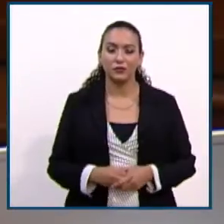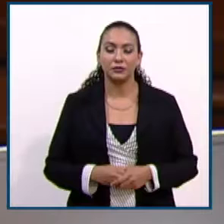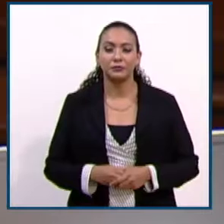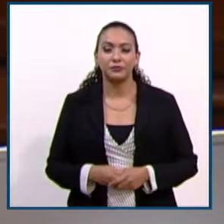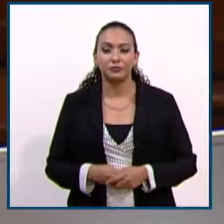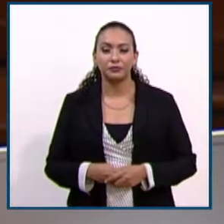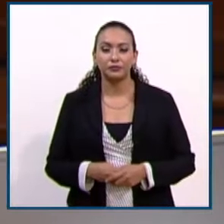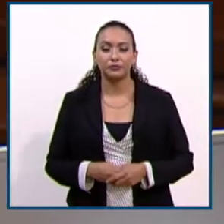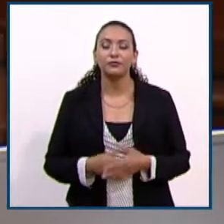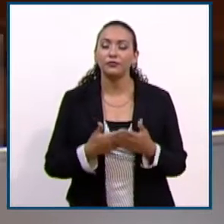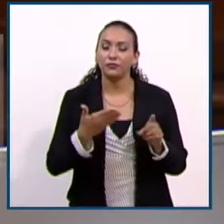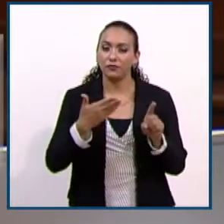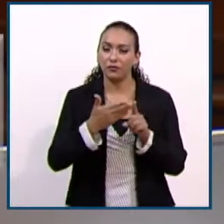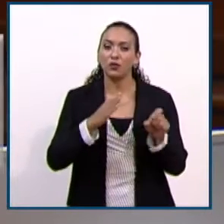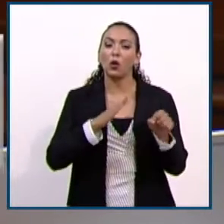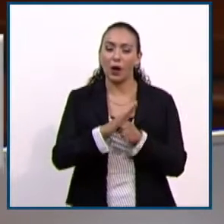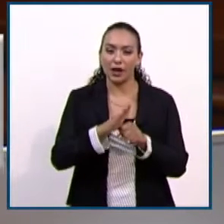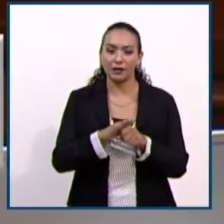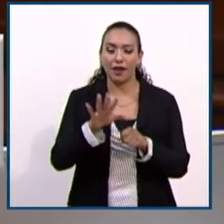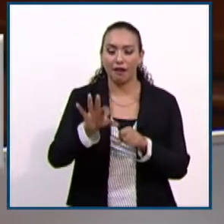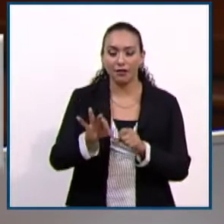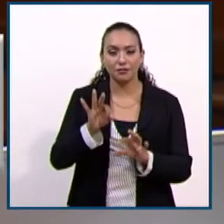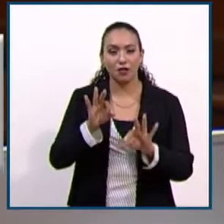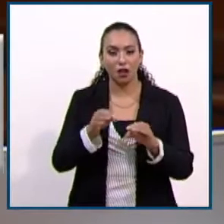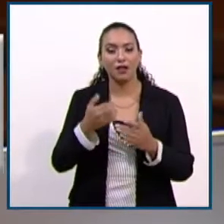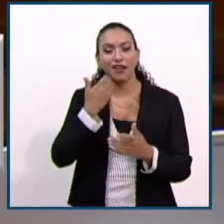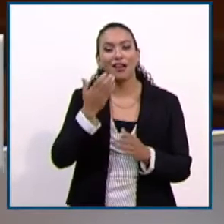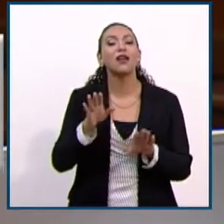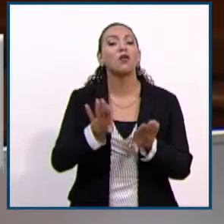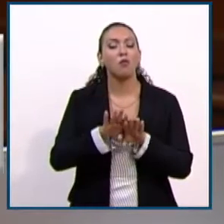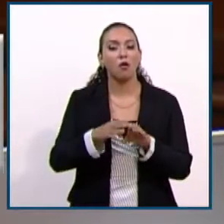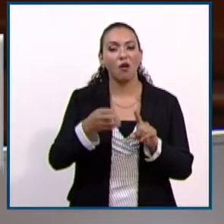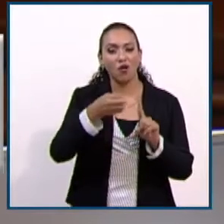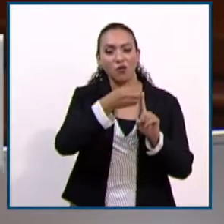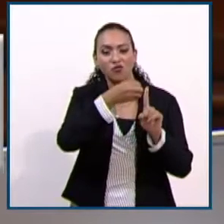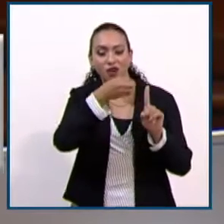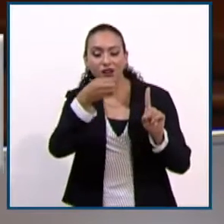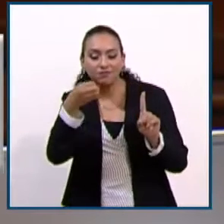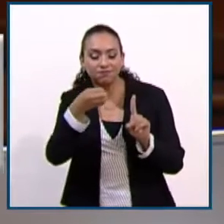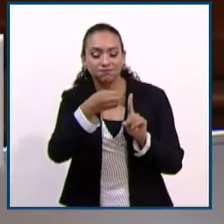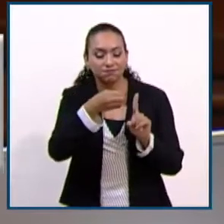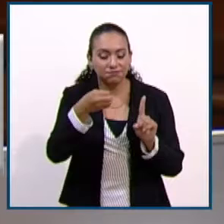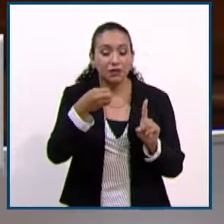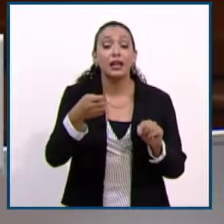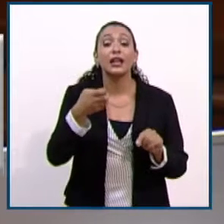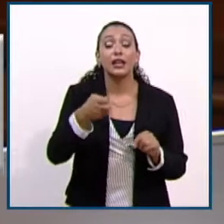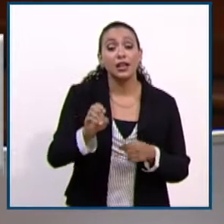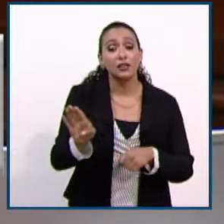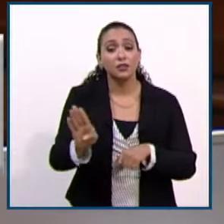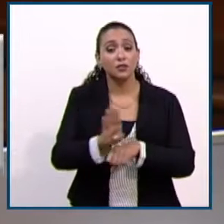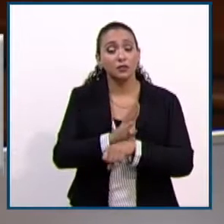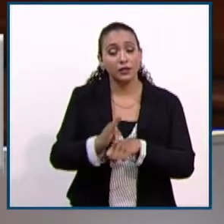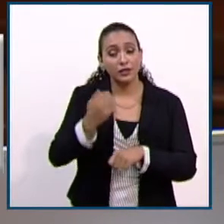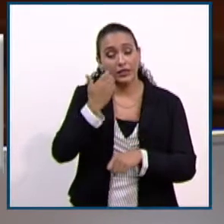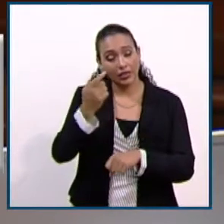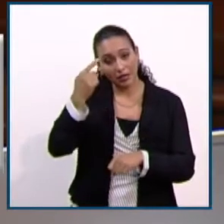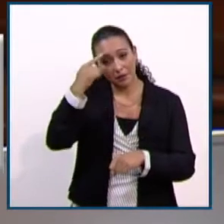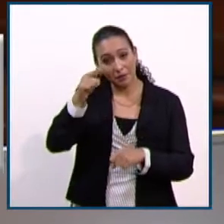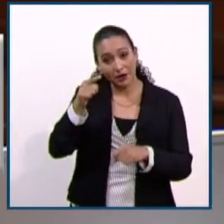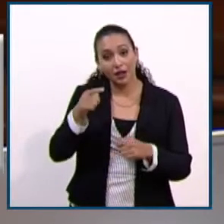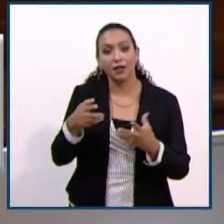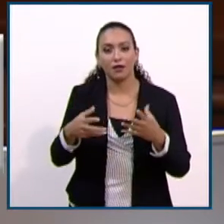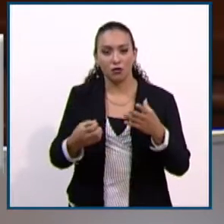la finalidad del escalonamiento es que el órgano obtenga los beneficios que derivan de una combinación de la